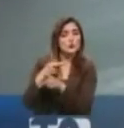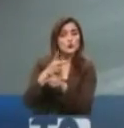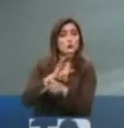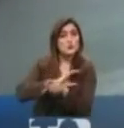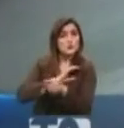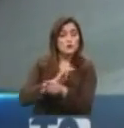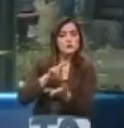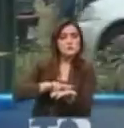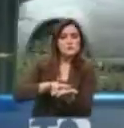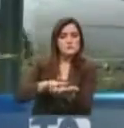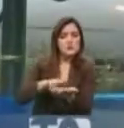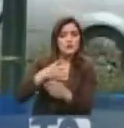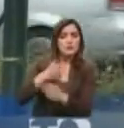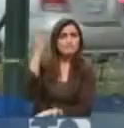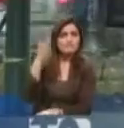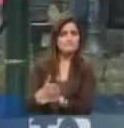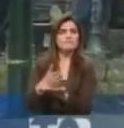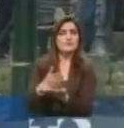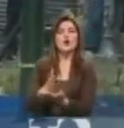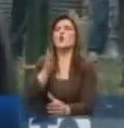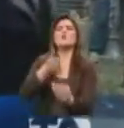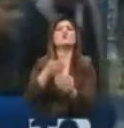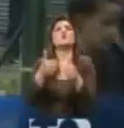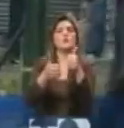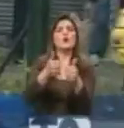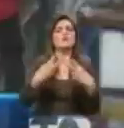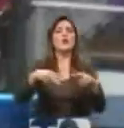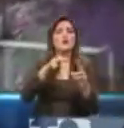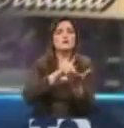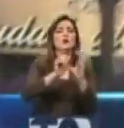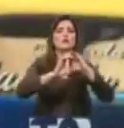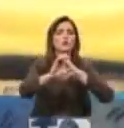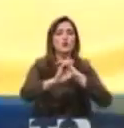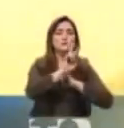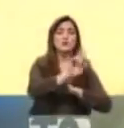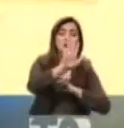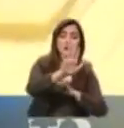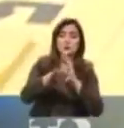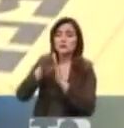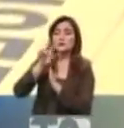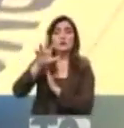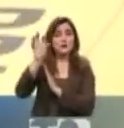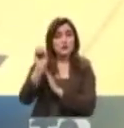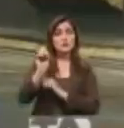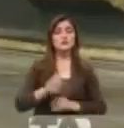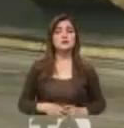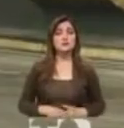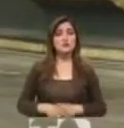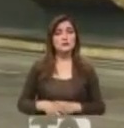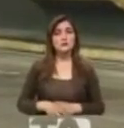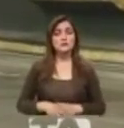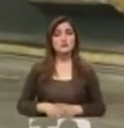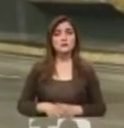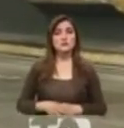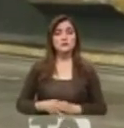la sesión del consejo metropolitano en la que se buscaba definir un alza de pasajes de 25 a 30 centavos en la capital